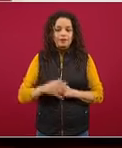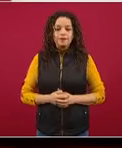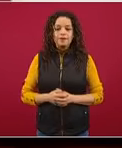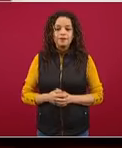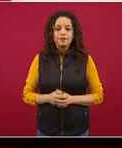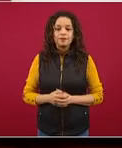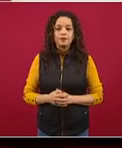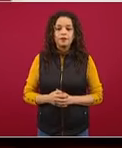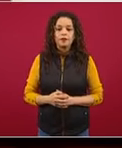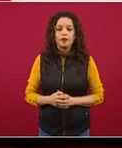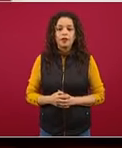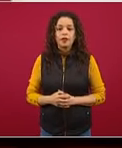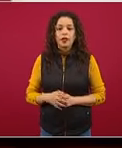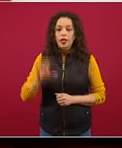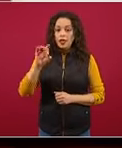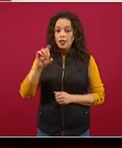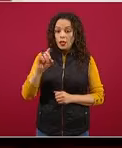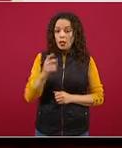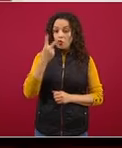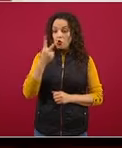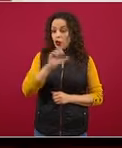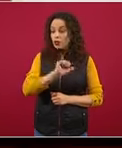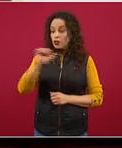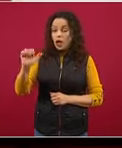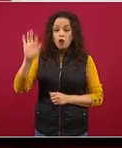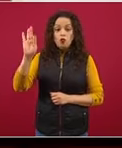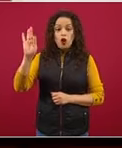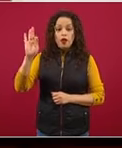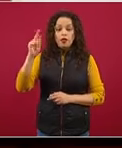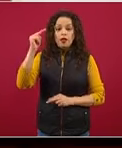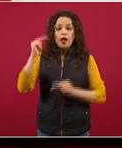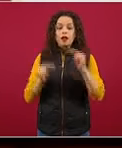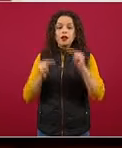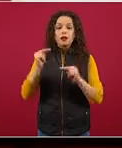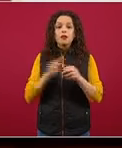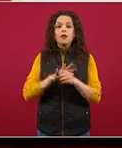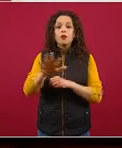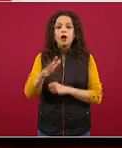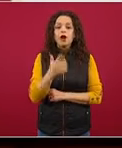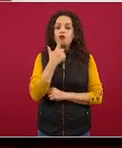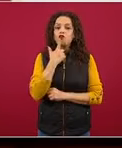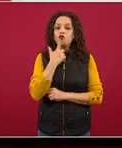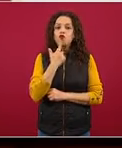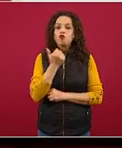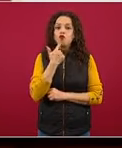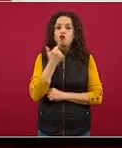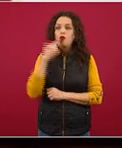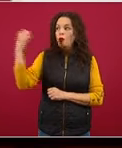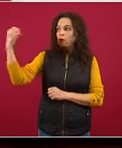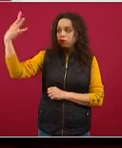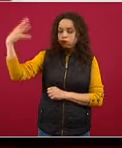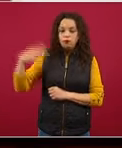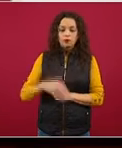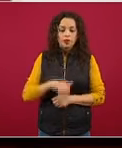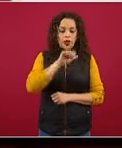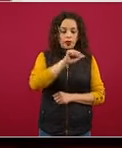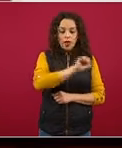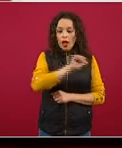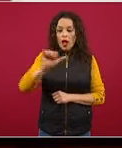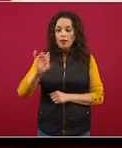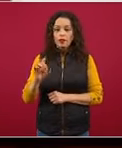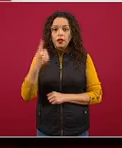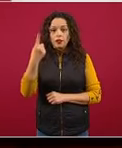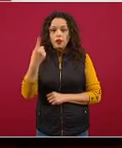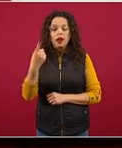De 32 a 40 es el nivel rojo. De 16 a 31 el